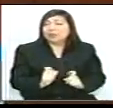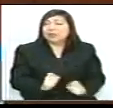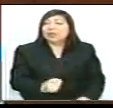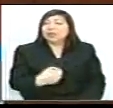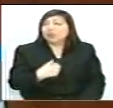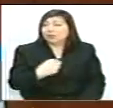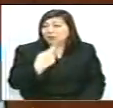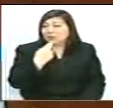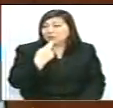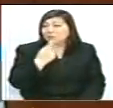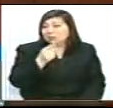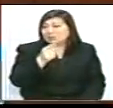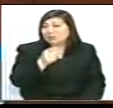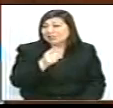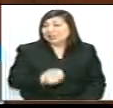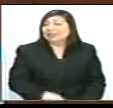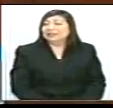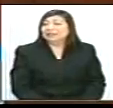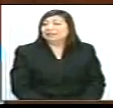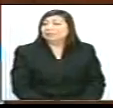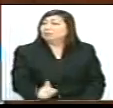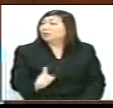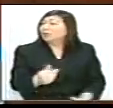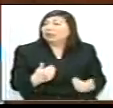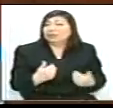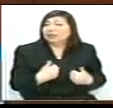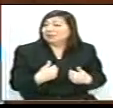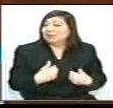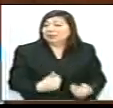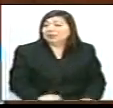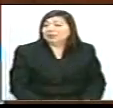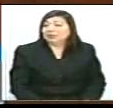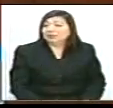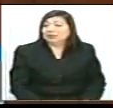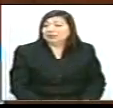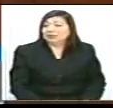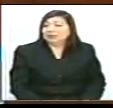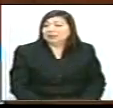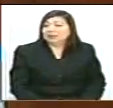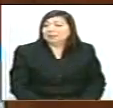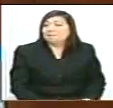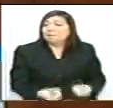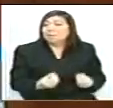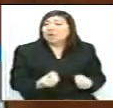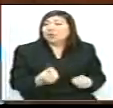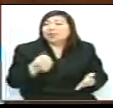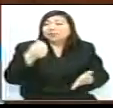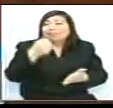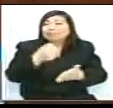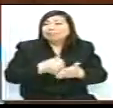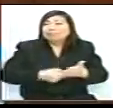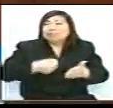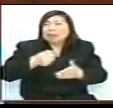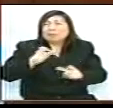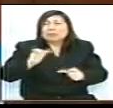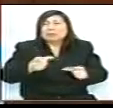quiero responder, no tenemos ello porque hay violentistas